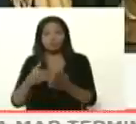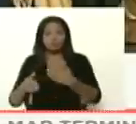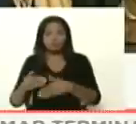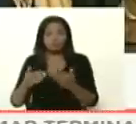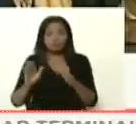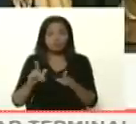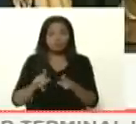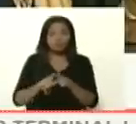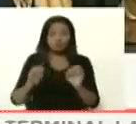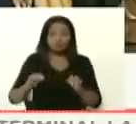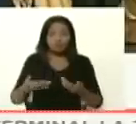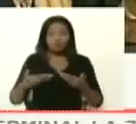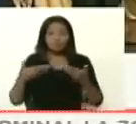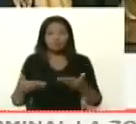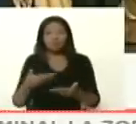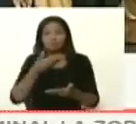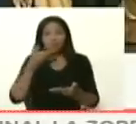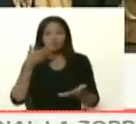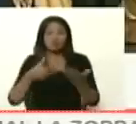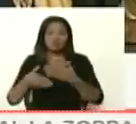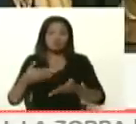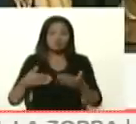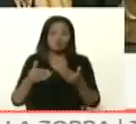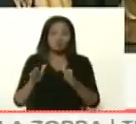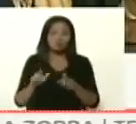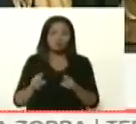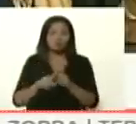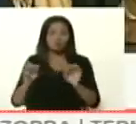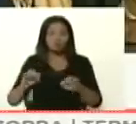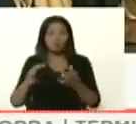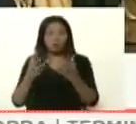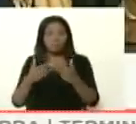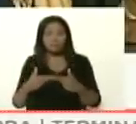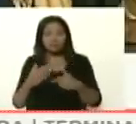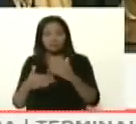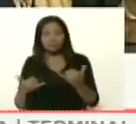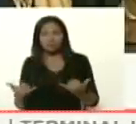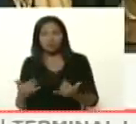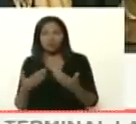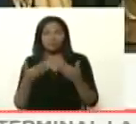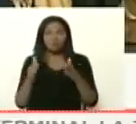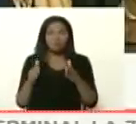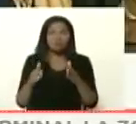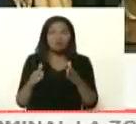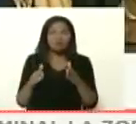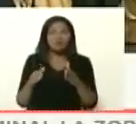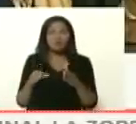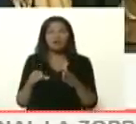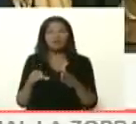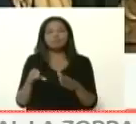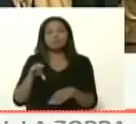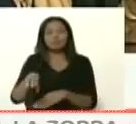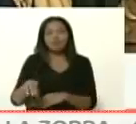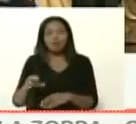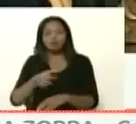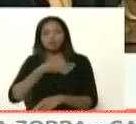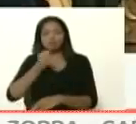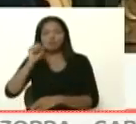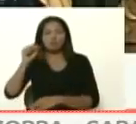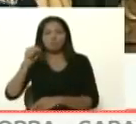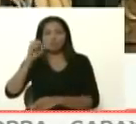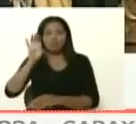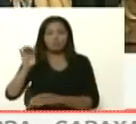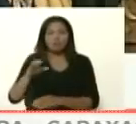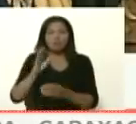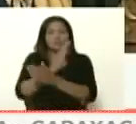públicos, pero entreguemos los mejores servicios públicos de las empresas públicas, estatales y socialistas del país.